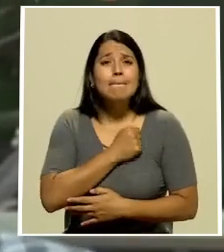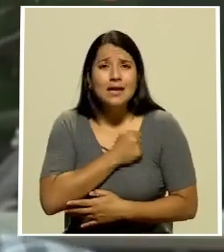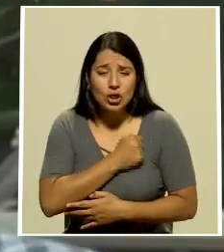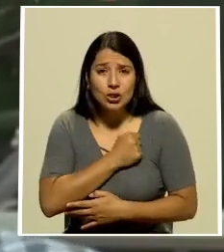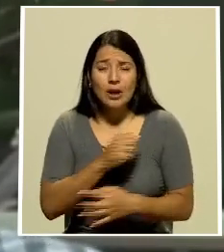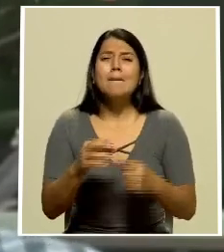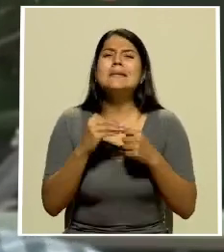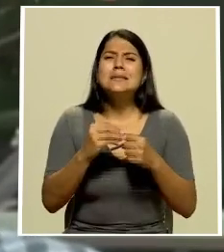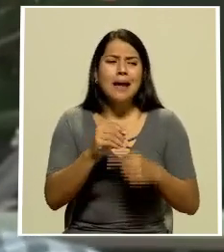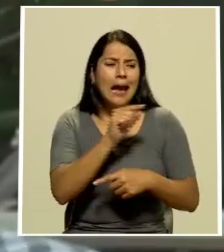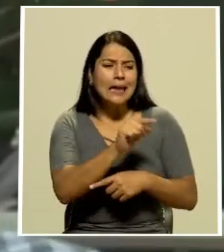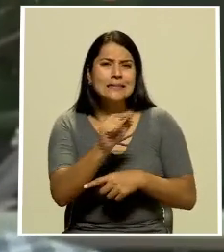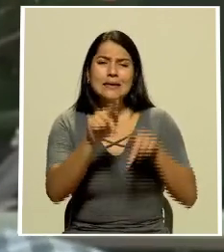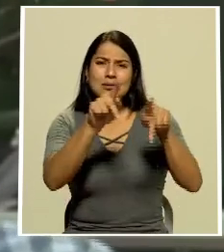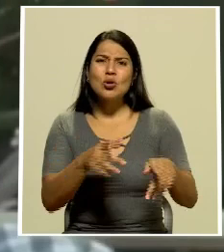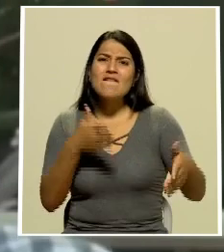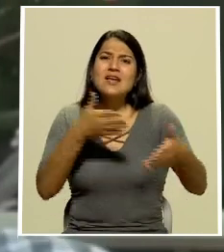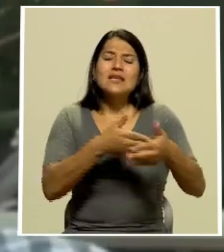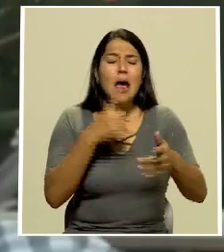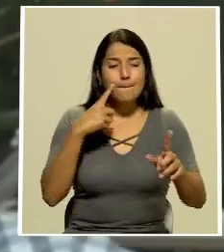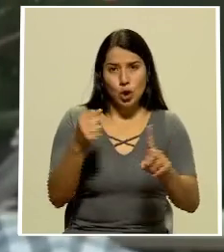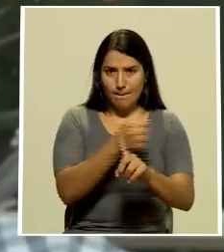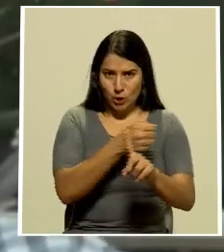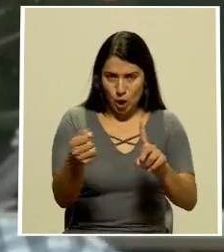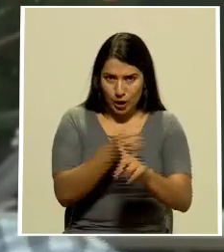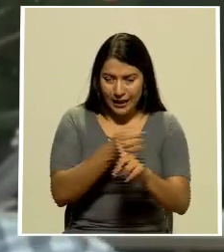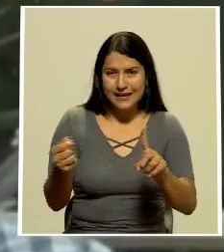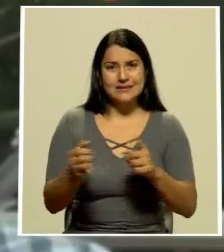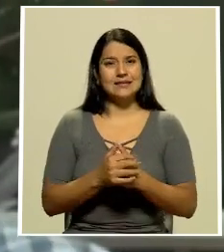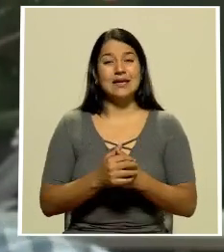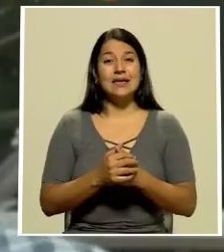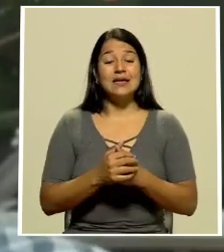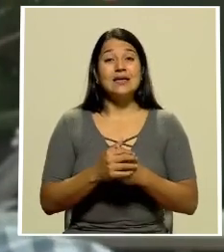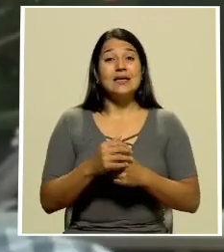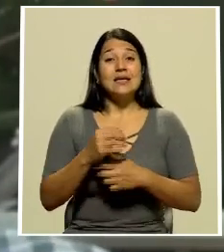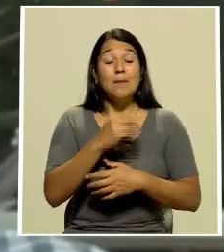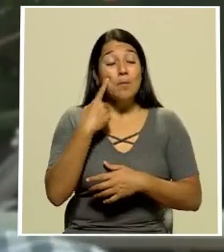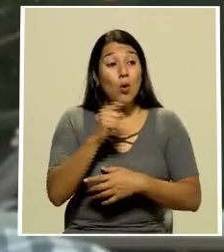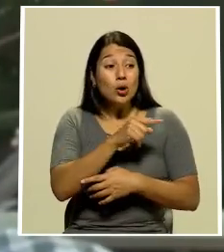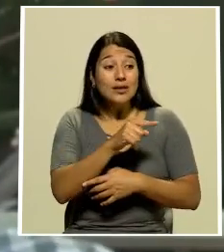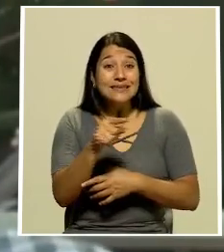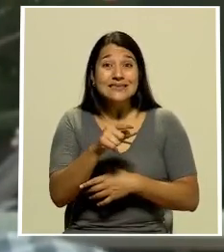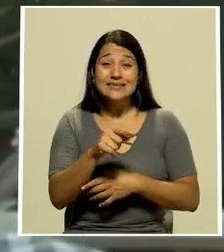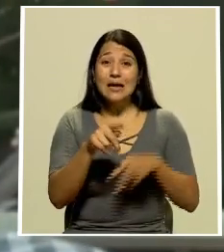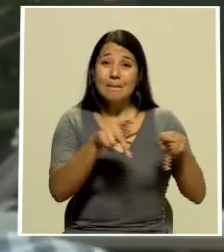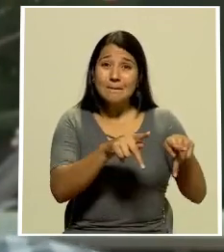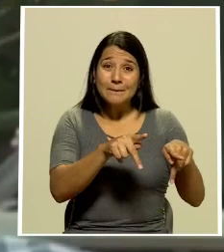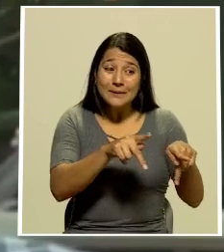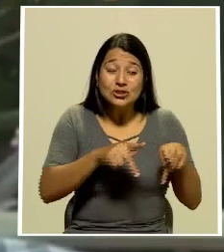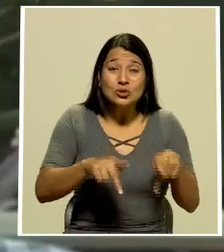quienes han sido víctimas directas de la violencia desatada y a todos los que han vivido días de zozobra y